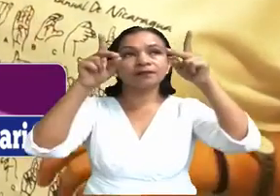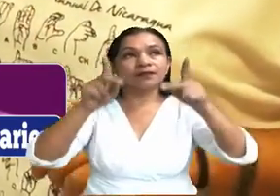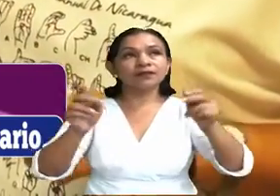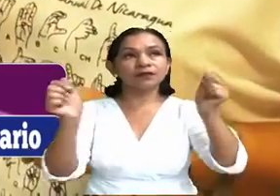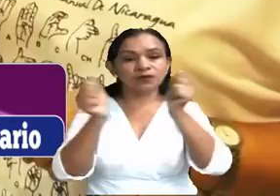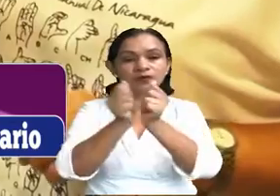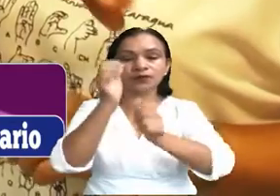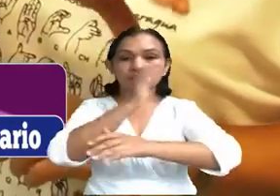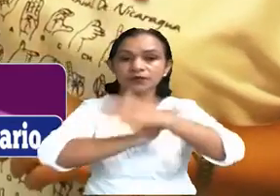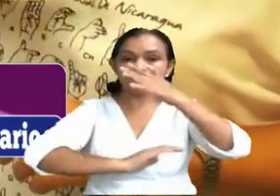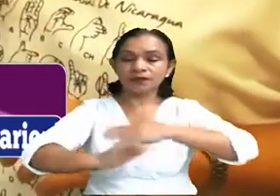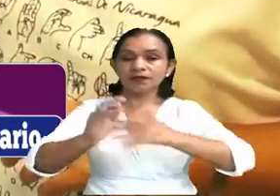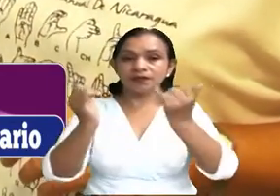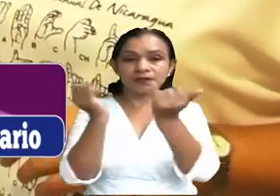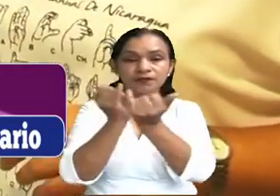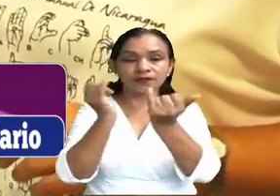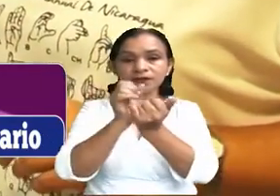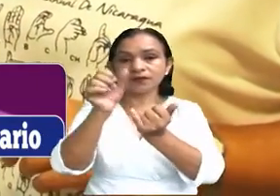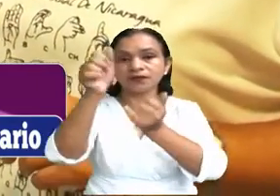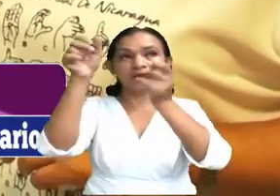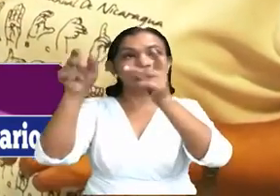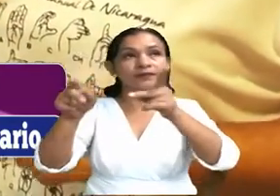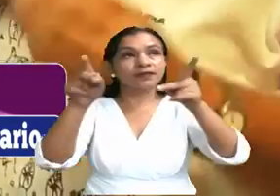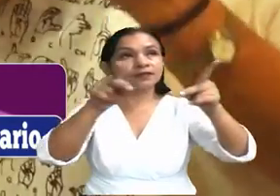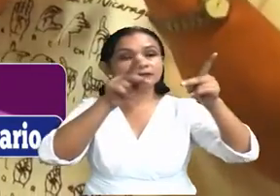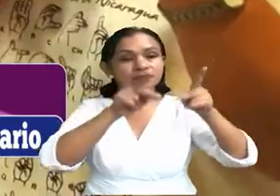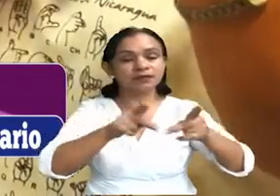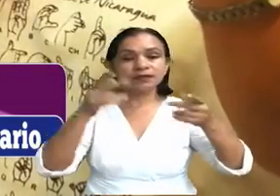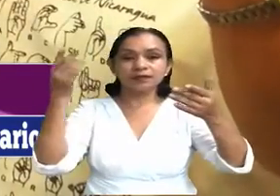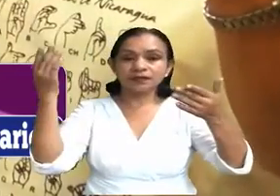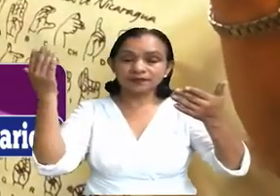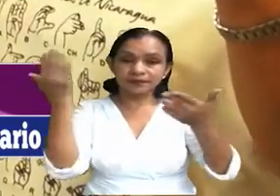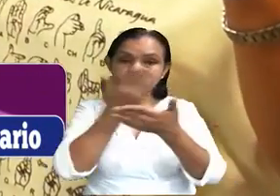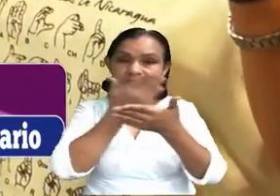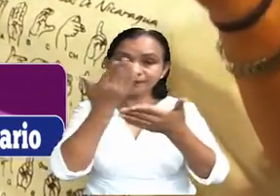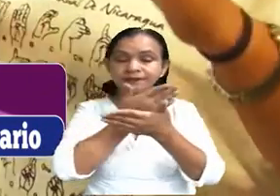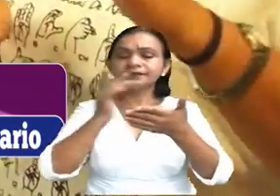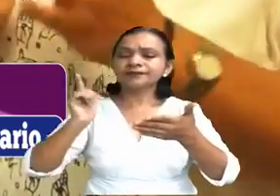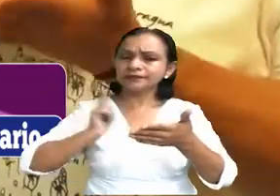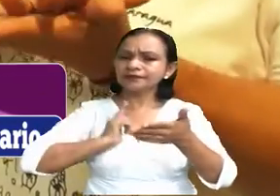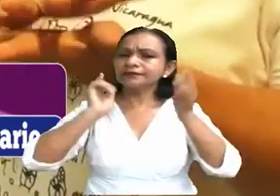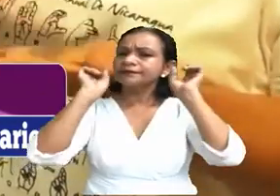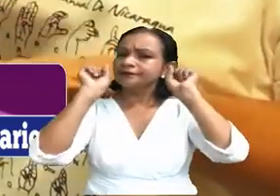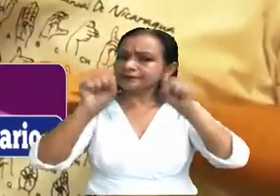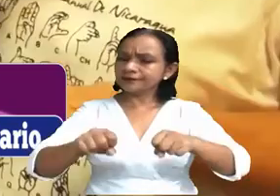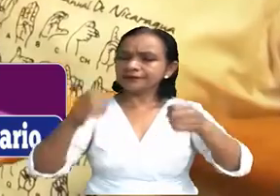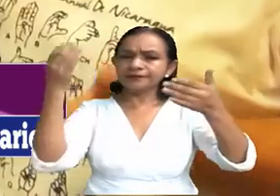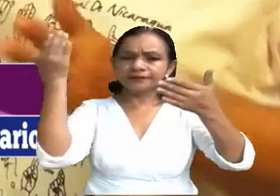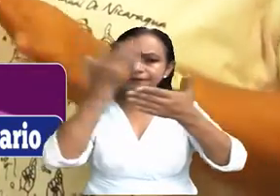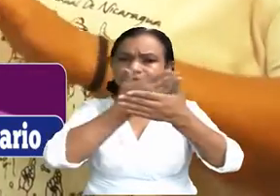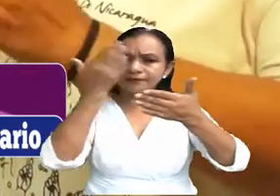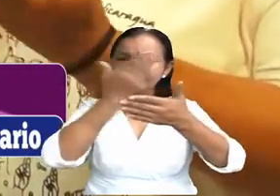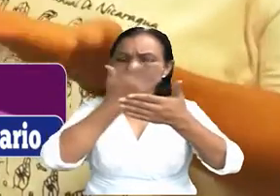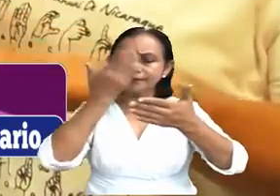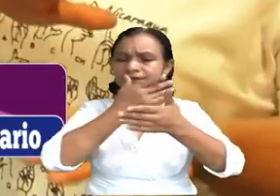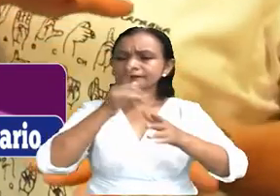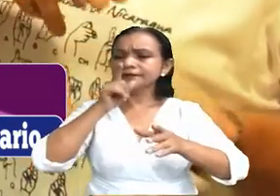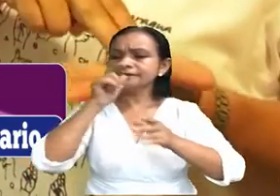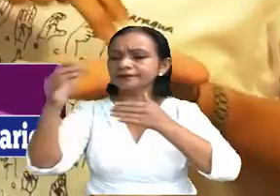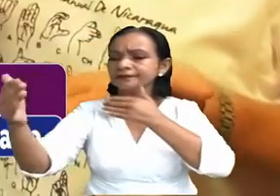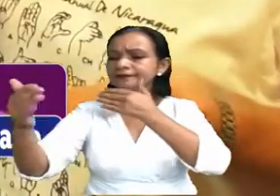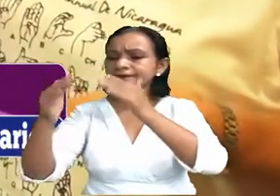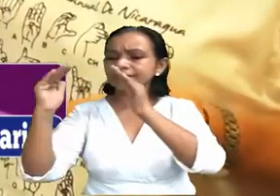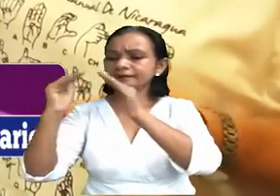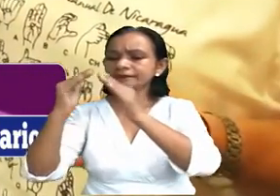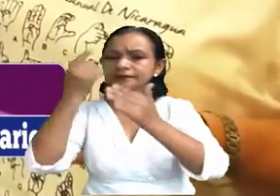discapacidad también, al igual que el resto de la población estudiantil, tenga la posibilidad de estudiar en el centro de estudio más cercano